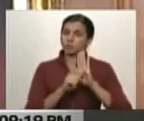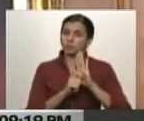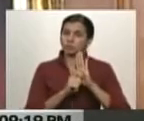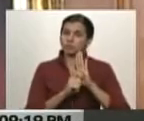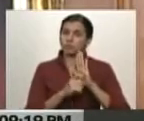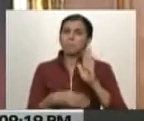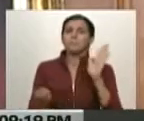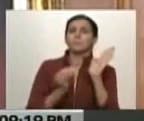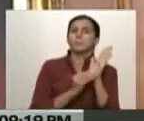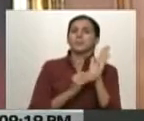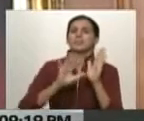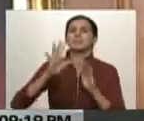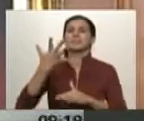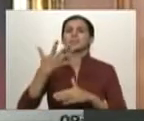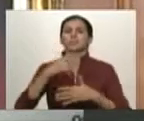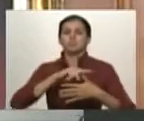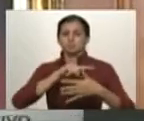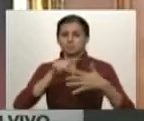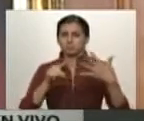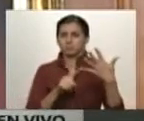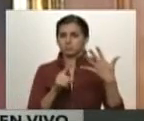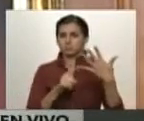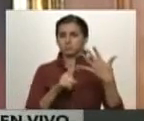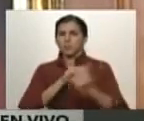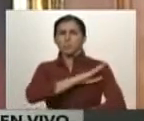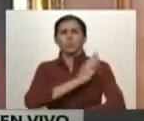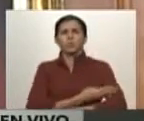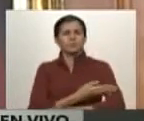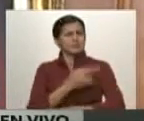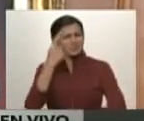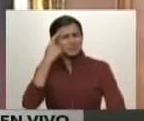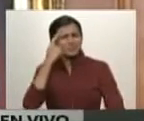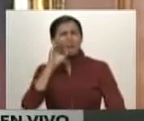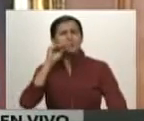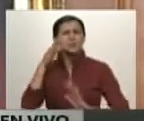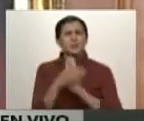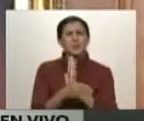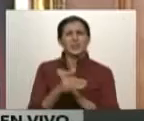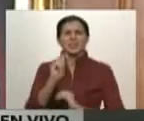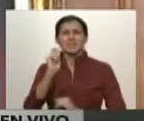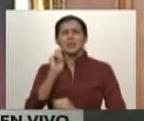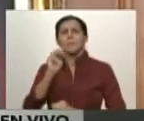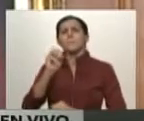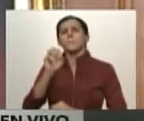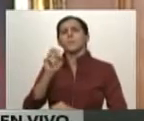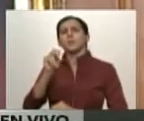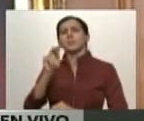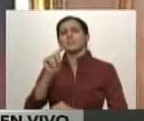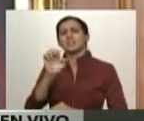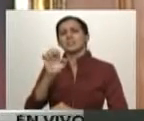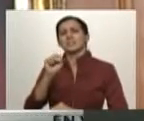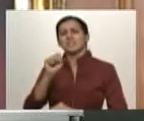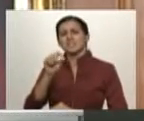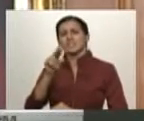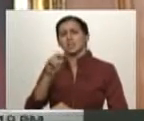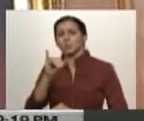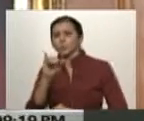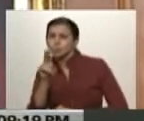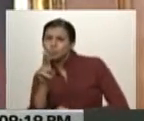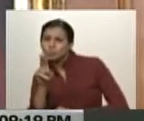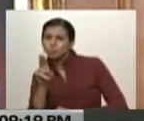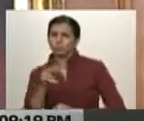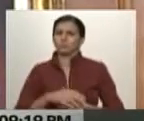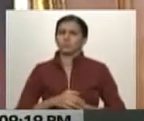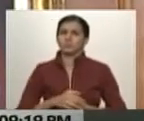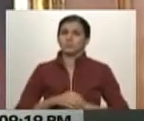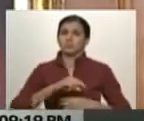poder siempre se ha hablado de la tesis montesquiu de los tres poderes y el balance de los